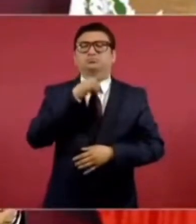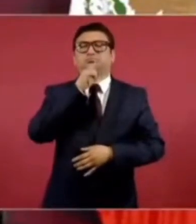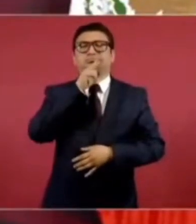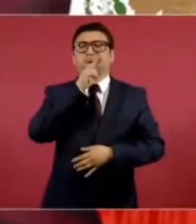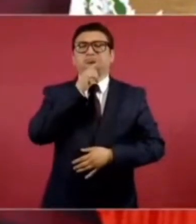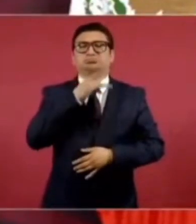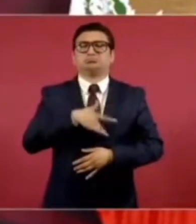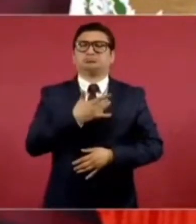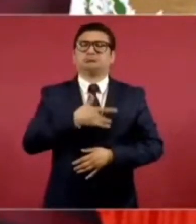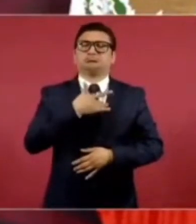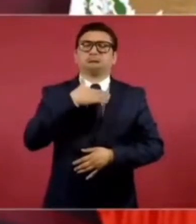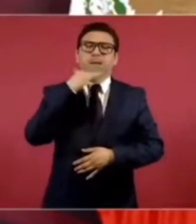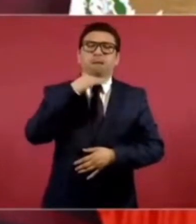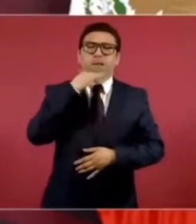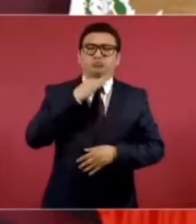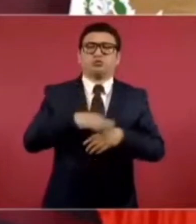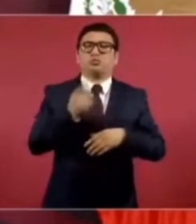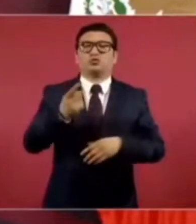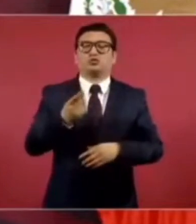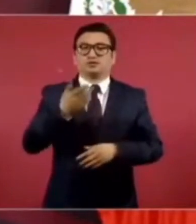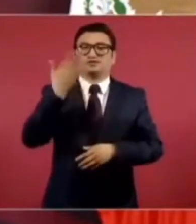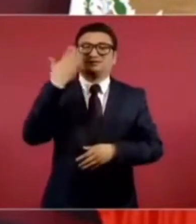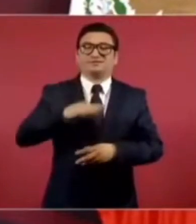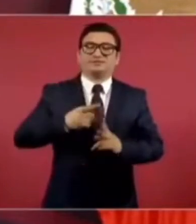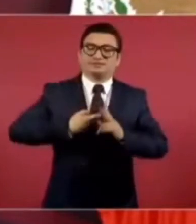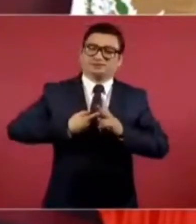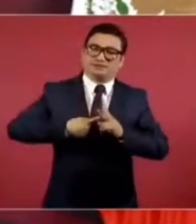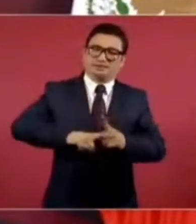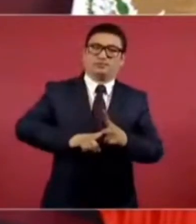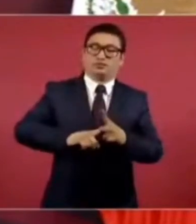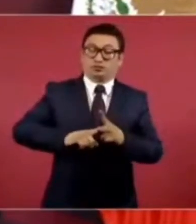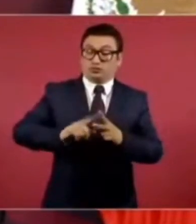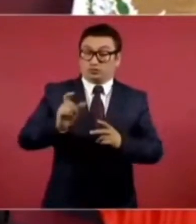preocupa. Porque desde el principio